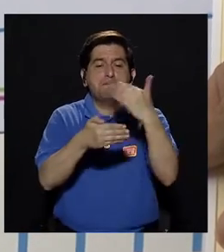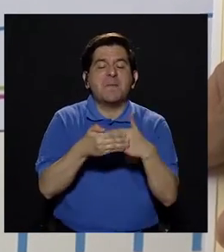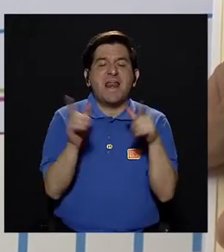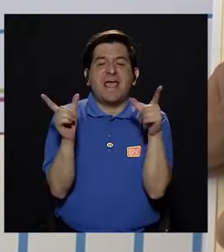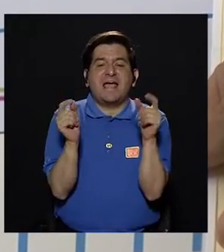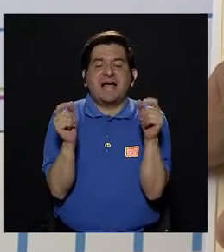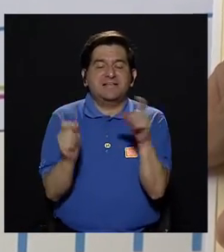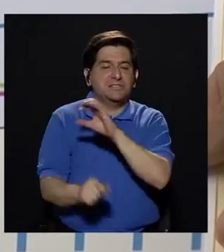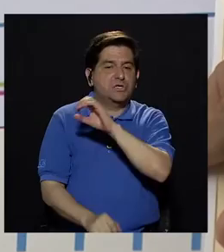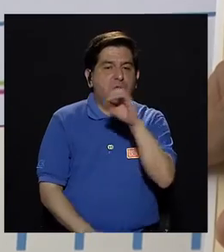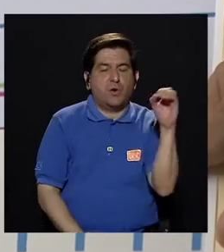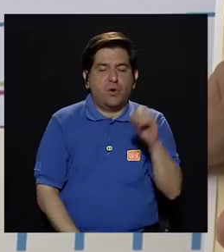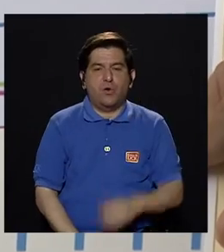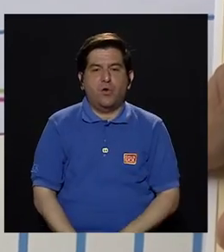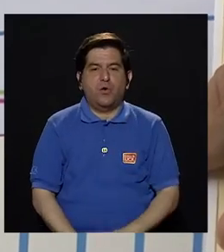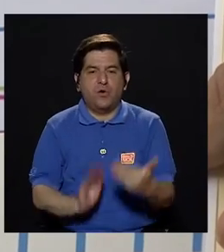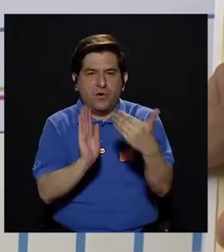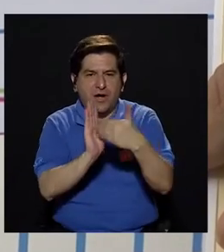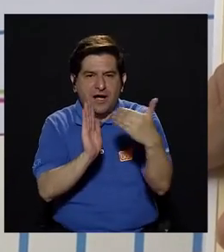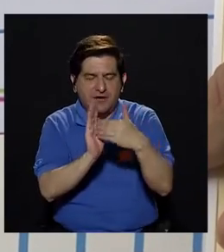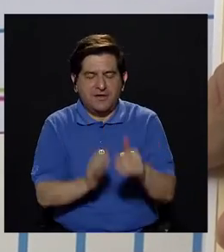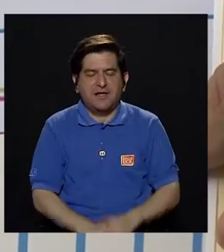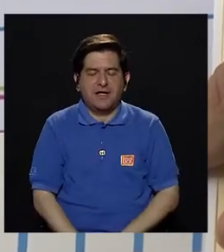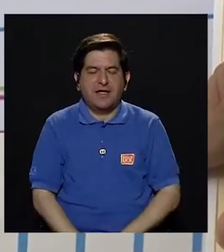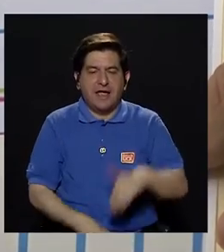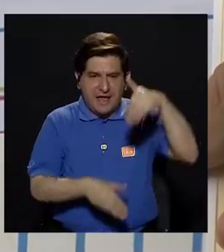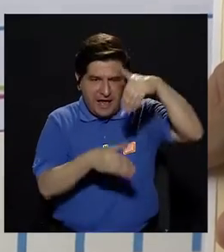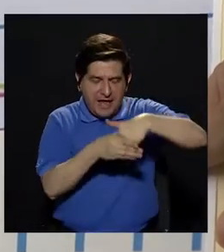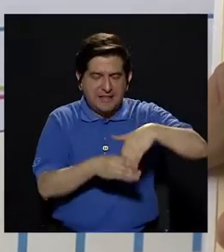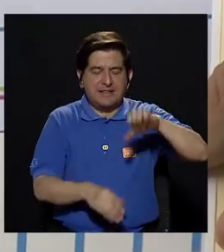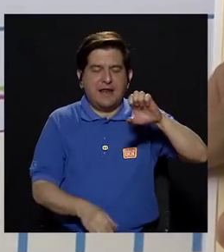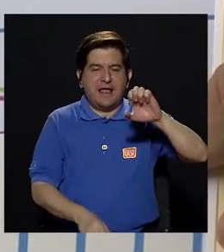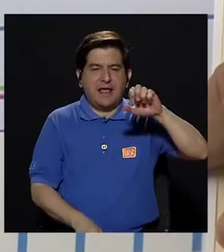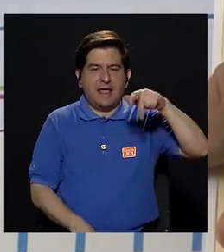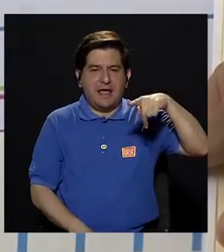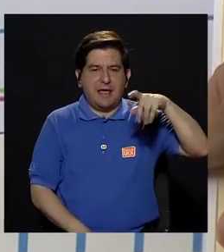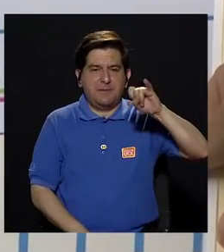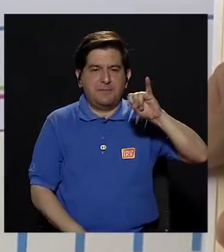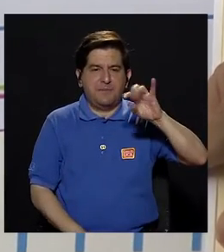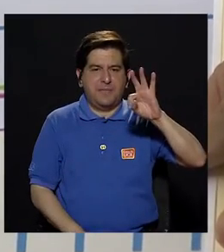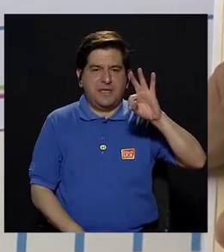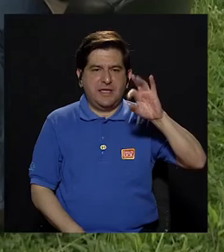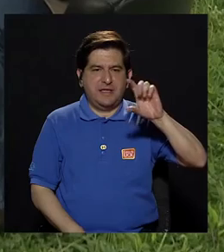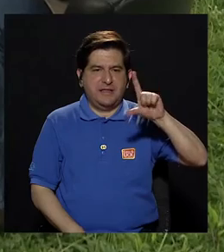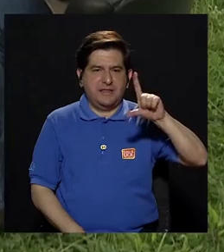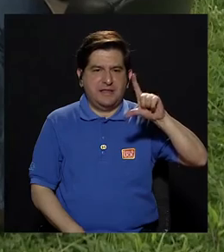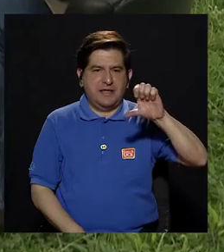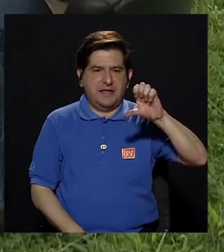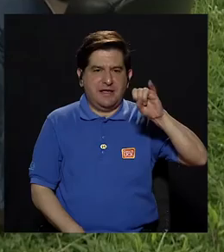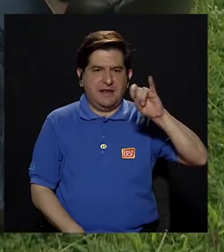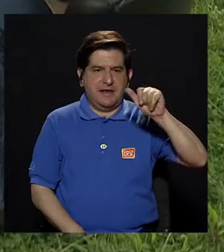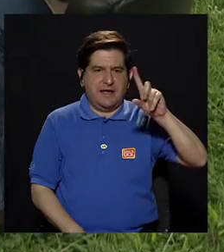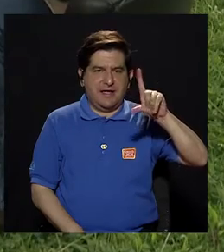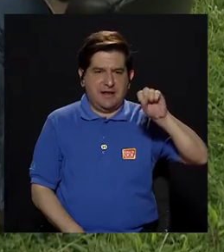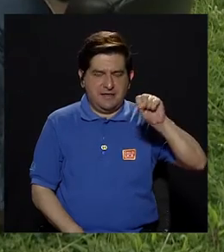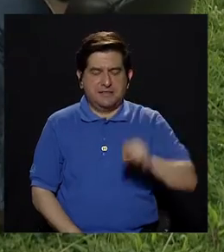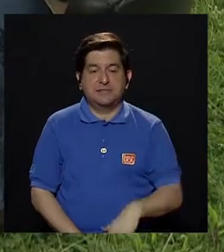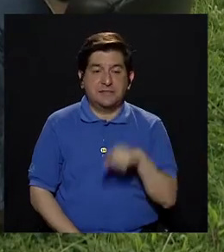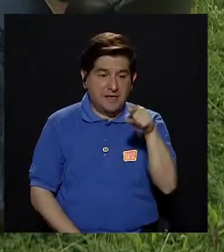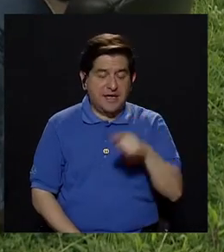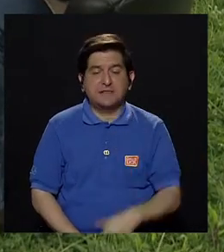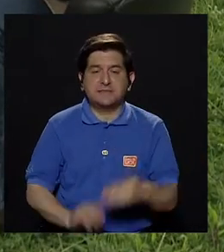lo que la gente le llama lesiones intraepiteliales, lo que sale el diagnóstico del Papa Nicolau. Lesiones premalignas. Sí, que son las